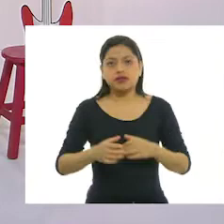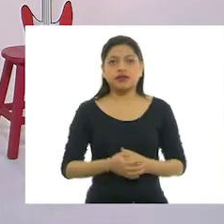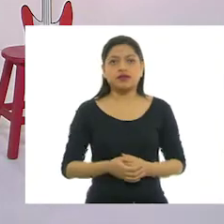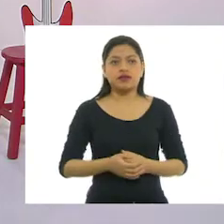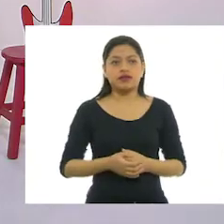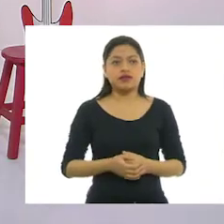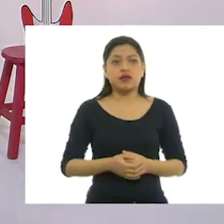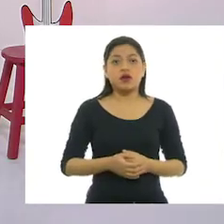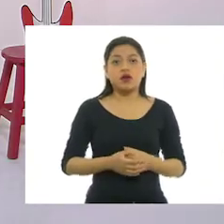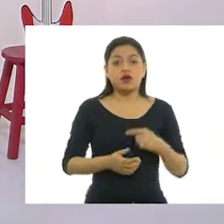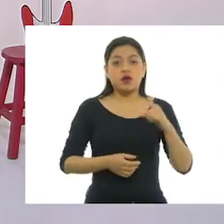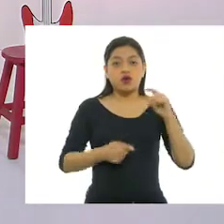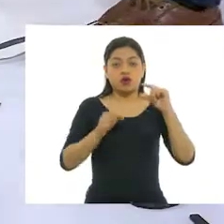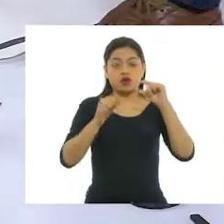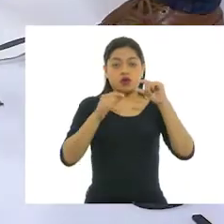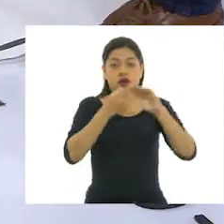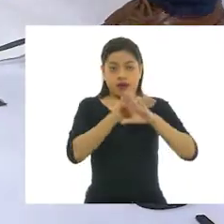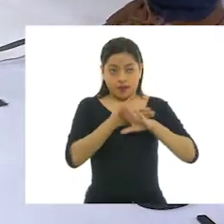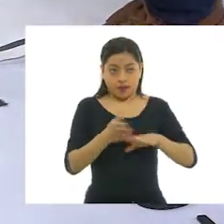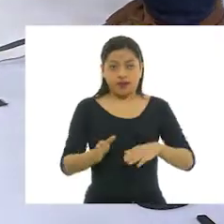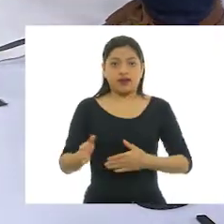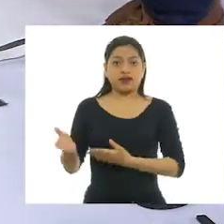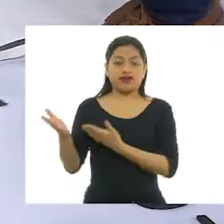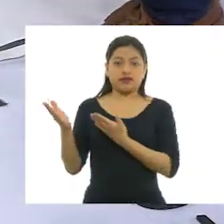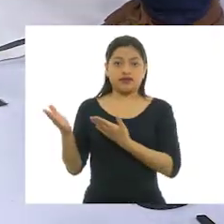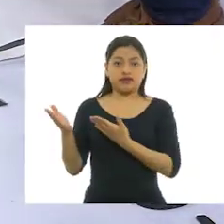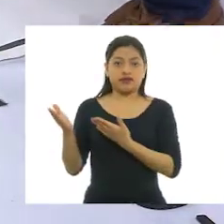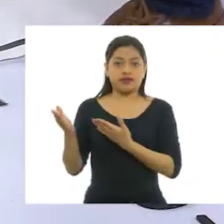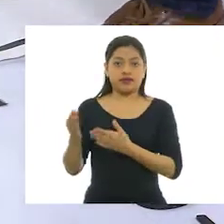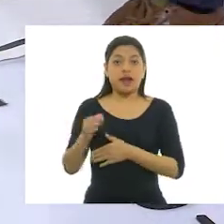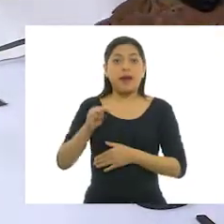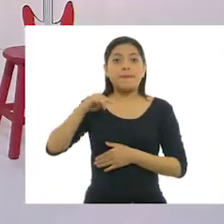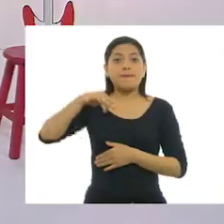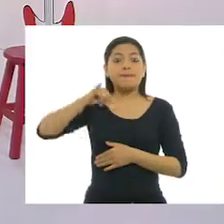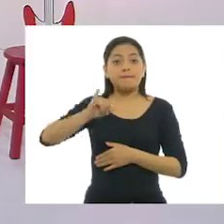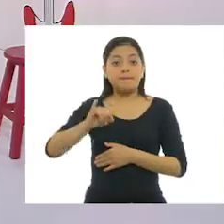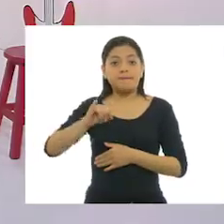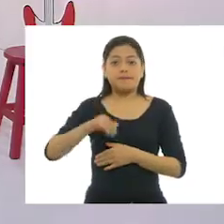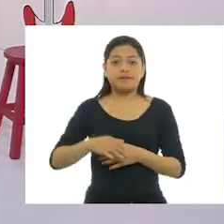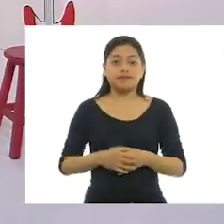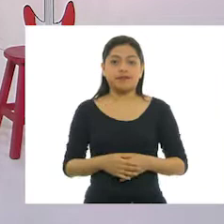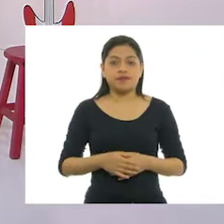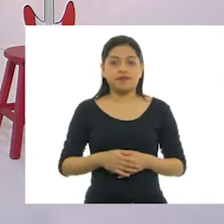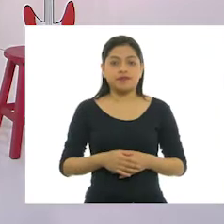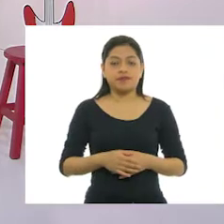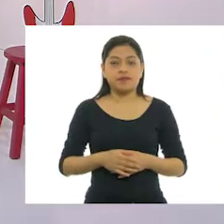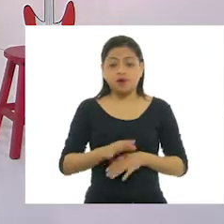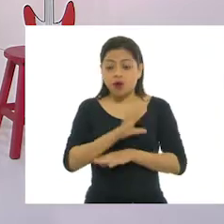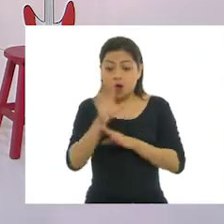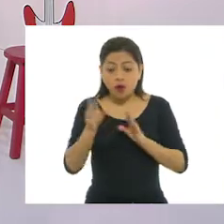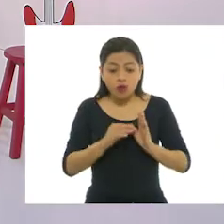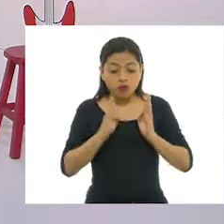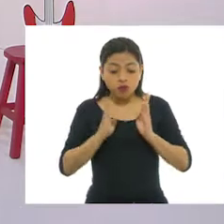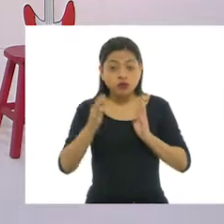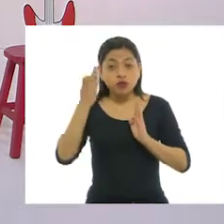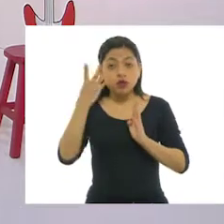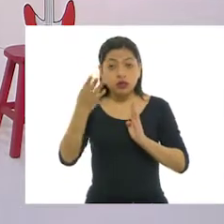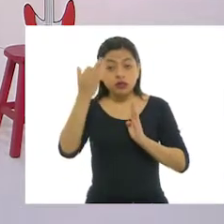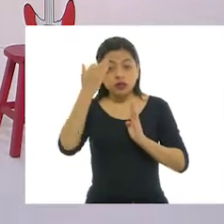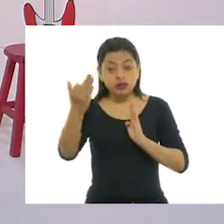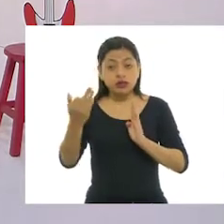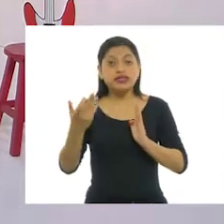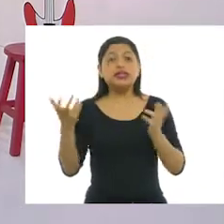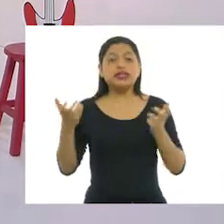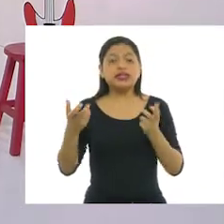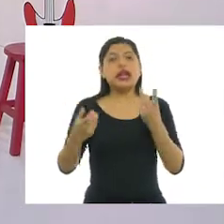una blanca que está aquí y sería un mi. ¿Qué haríamos para completar el compás completo? Pues necesitamos